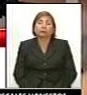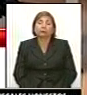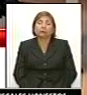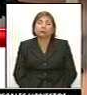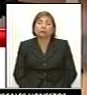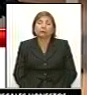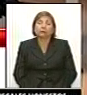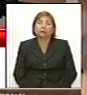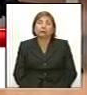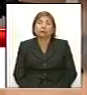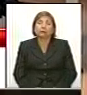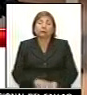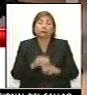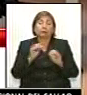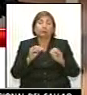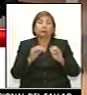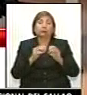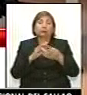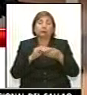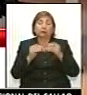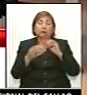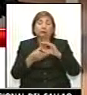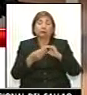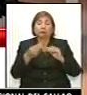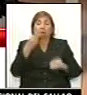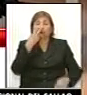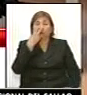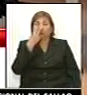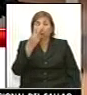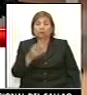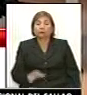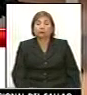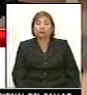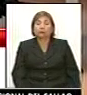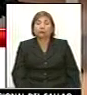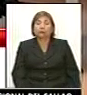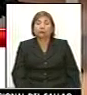este modus operandi que cuento, que lo vi en el caso de